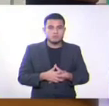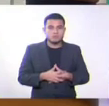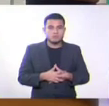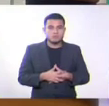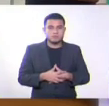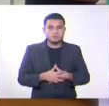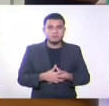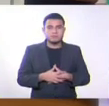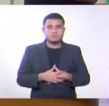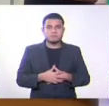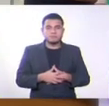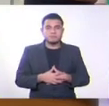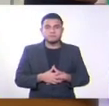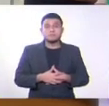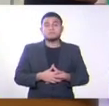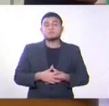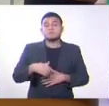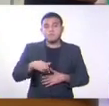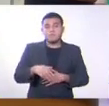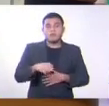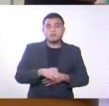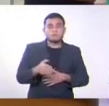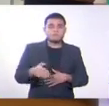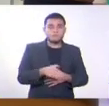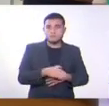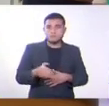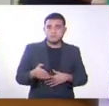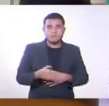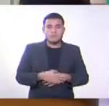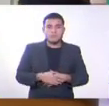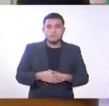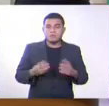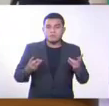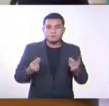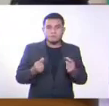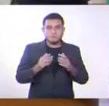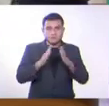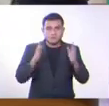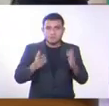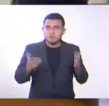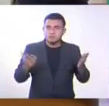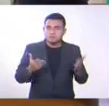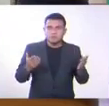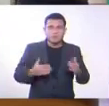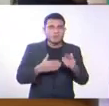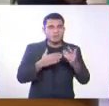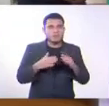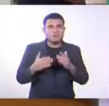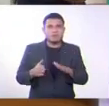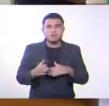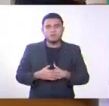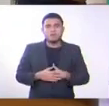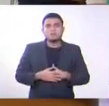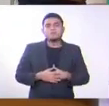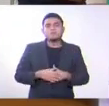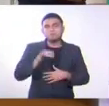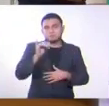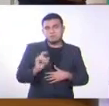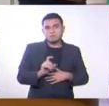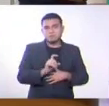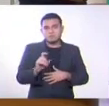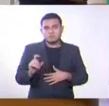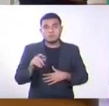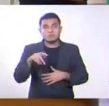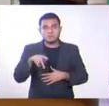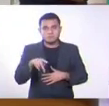O sea que ahora sí vamos a utilizar la forma general. Sí, ahora lo vamos a hacer para cualquier punto en el plano en el caso de P. Exacto.